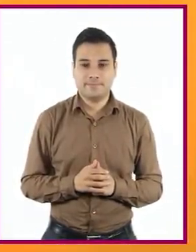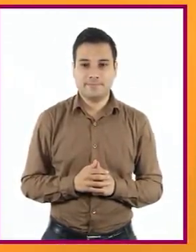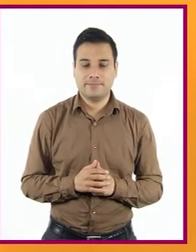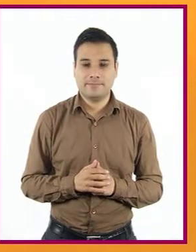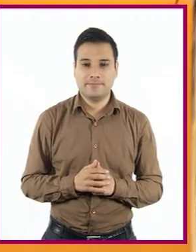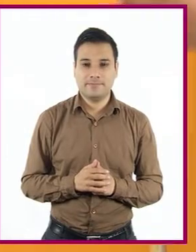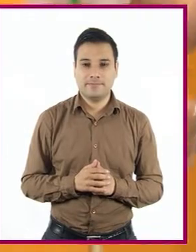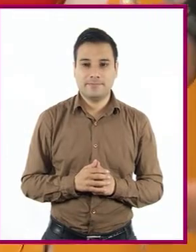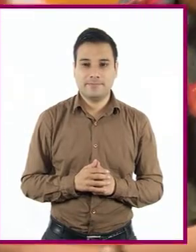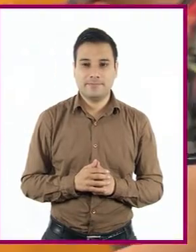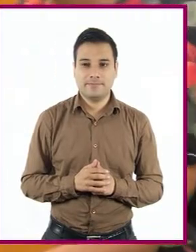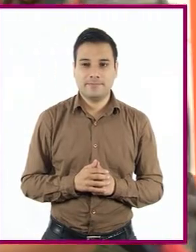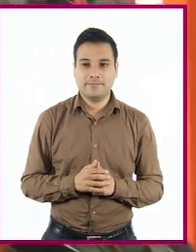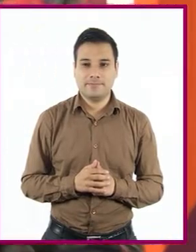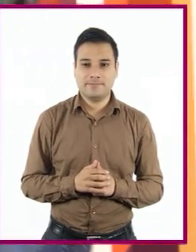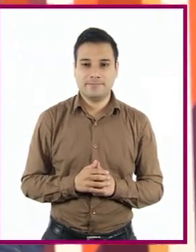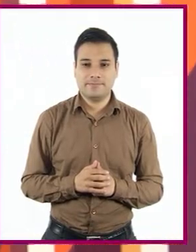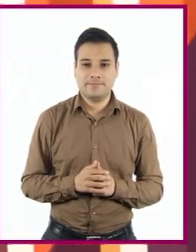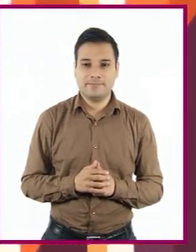Primero.